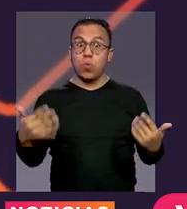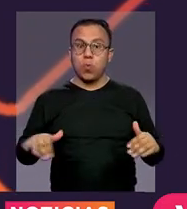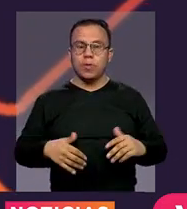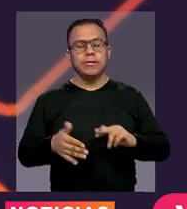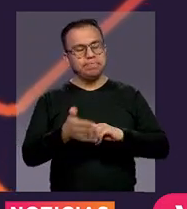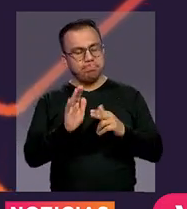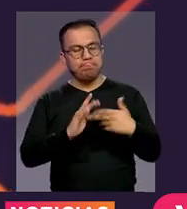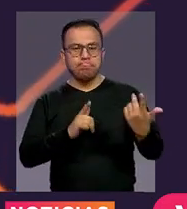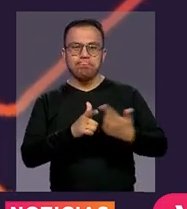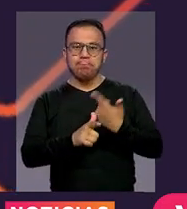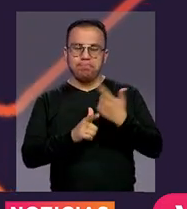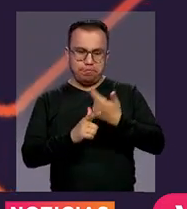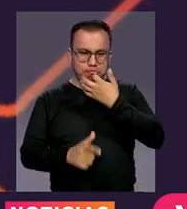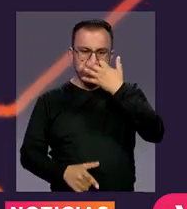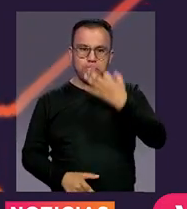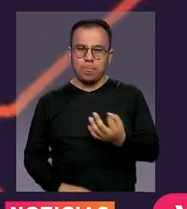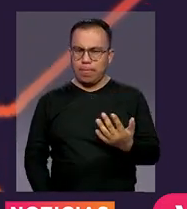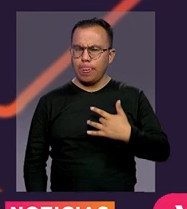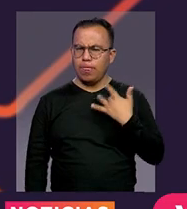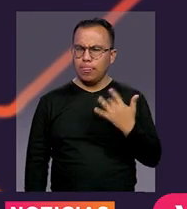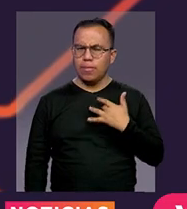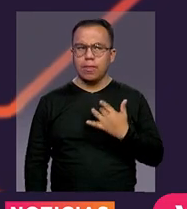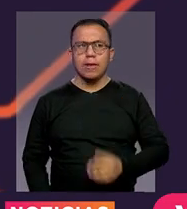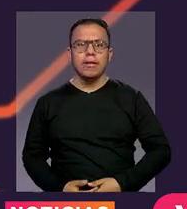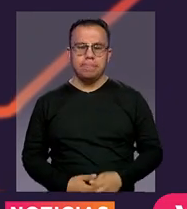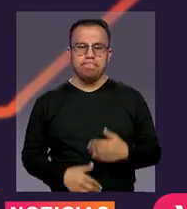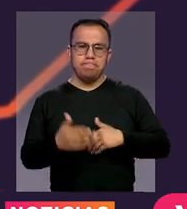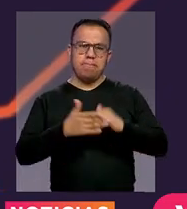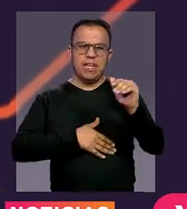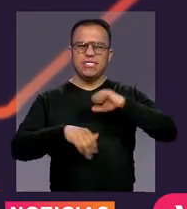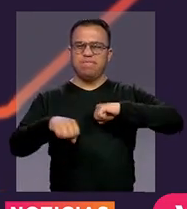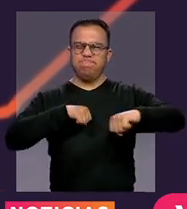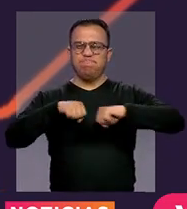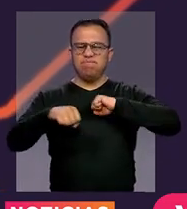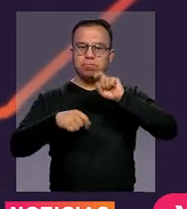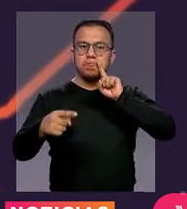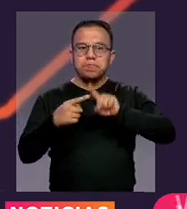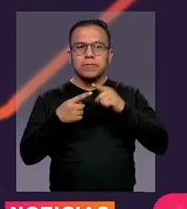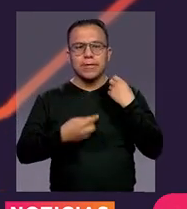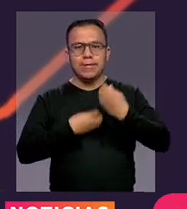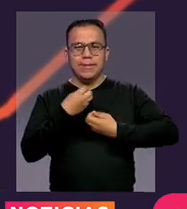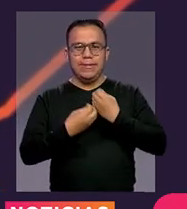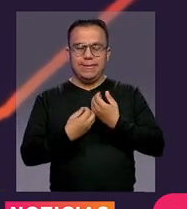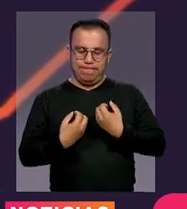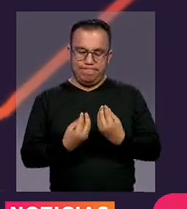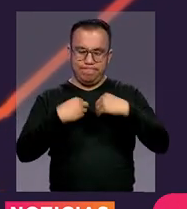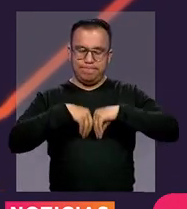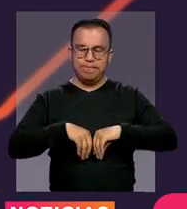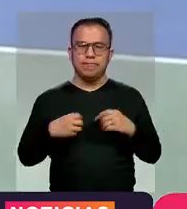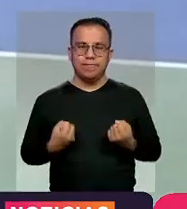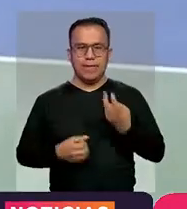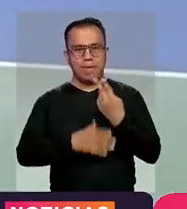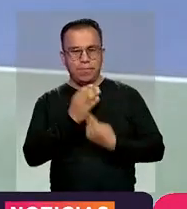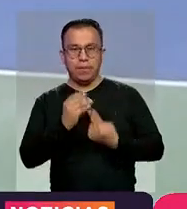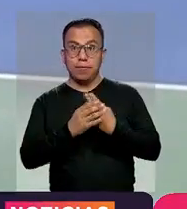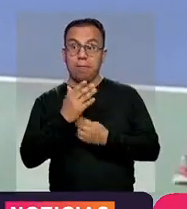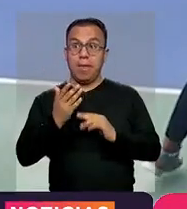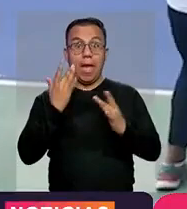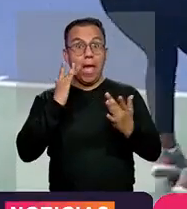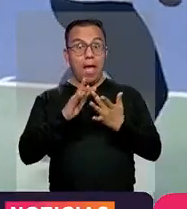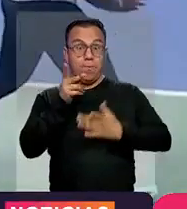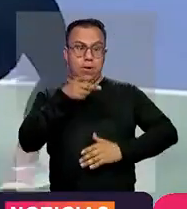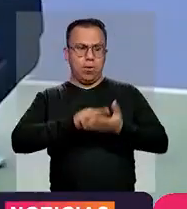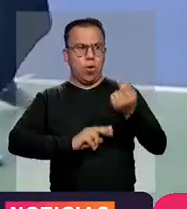Entonces, pues la verdad, siento que entramos a hacer lo nuestro en los dobles. Para Medioreal,